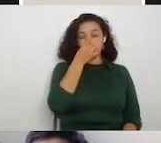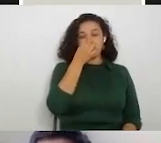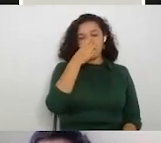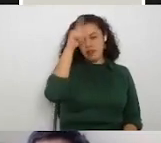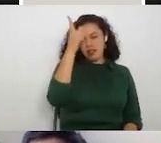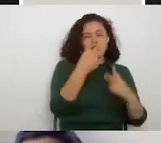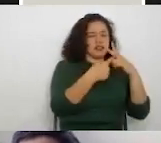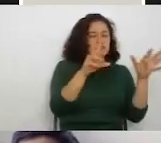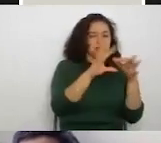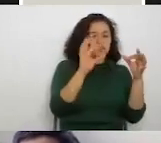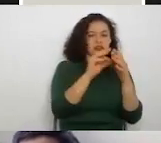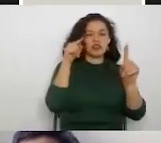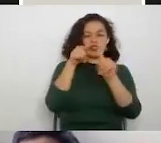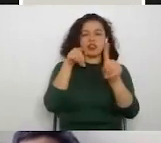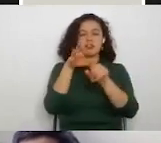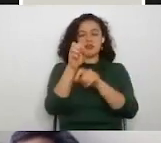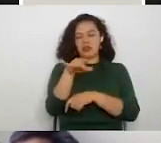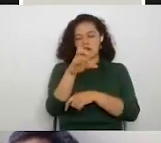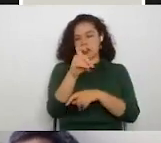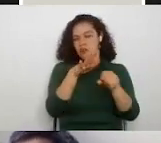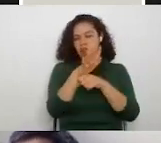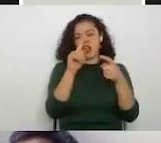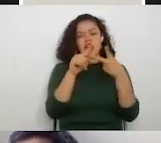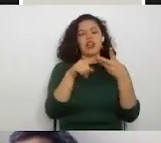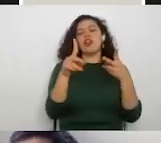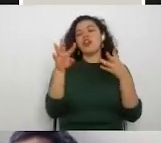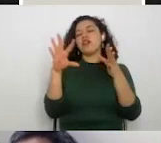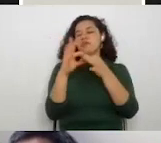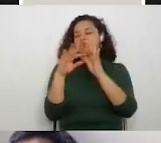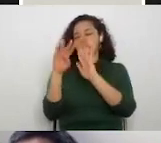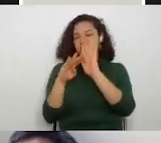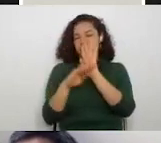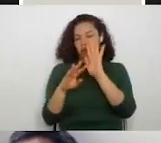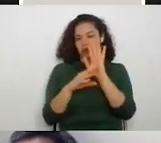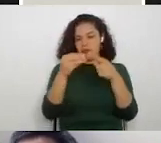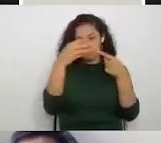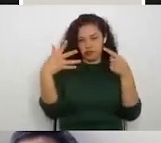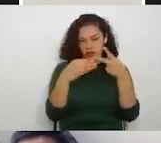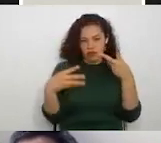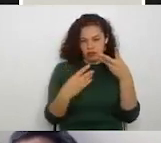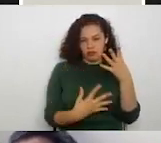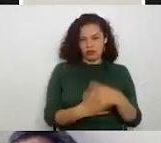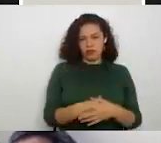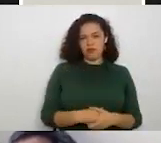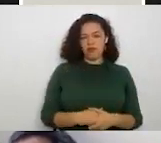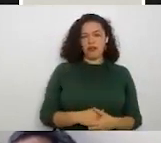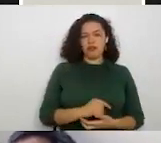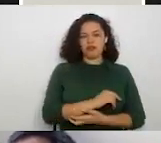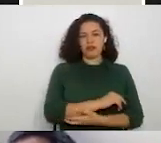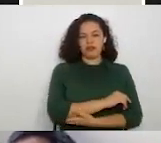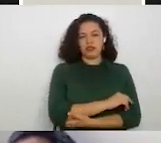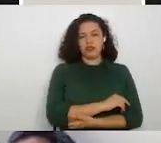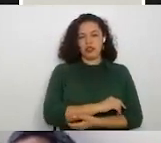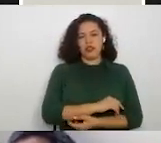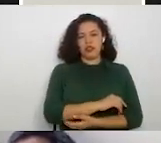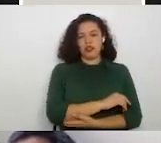introducción, cuál es el objetivo del manual, y luego los procedimientos, o sea, hacer un desglose de cuáles serían los procedimientos, o podríamos tener